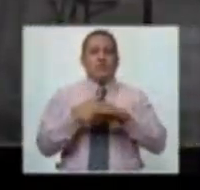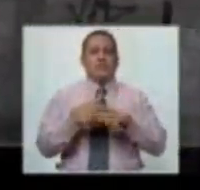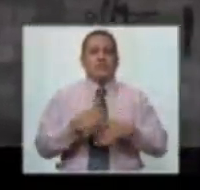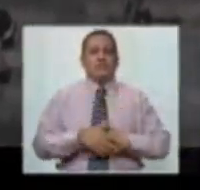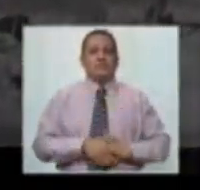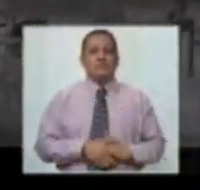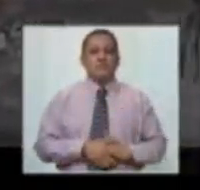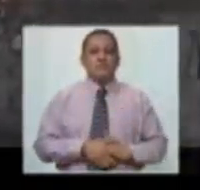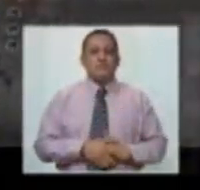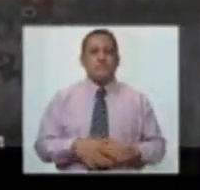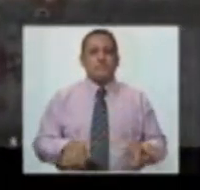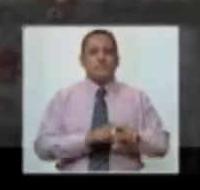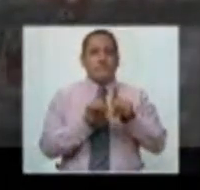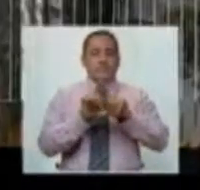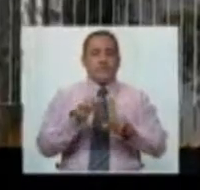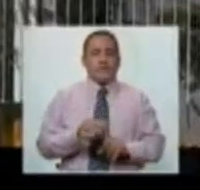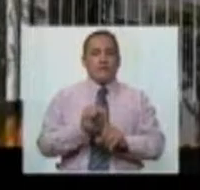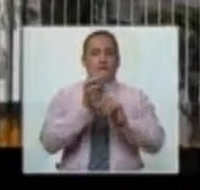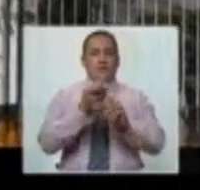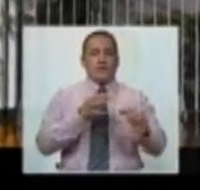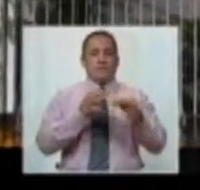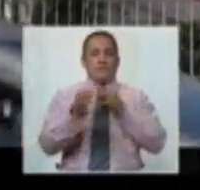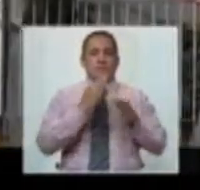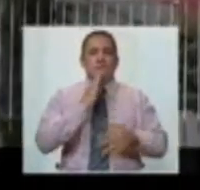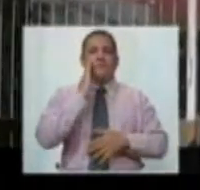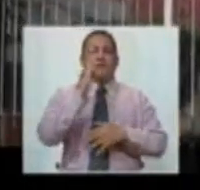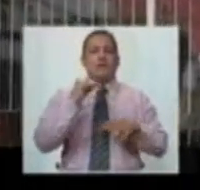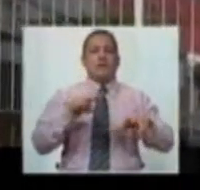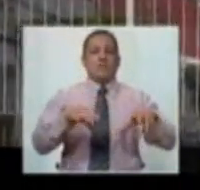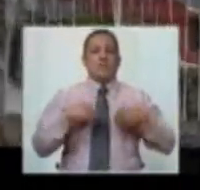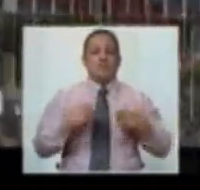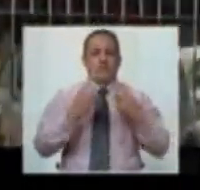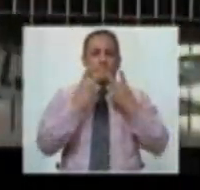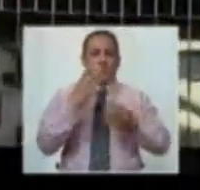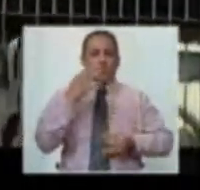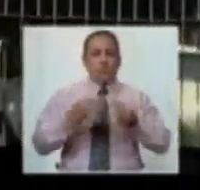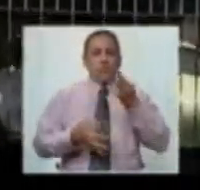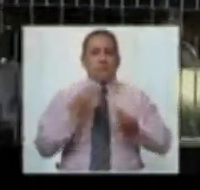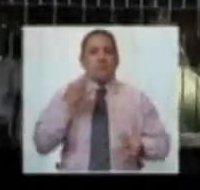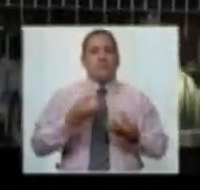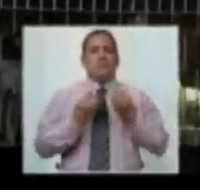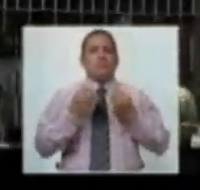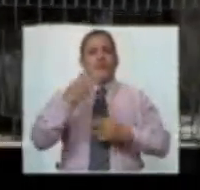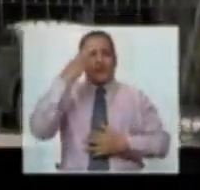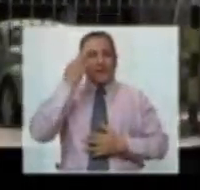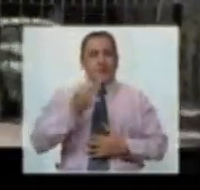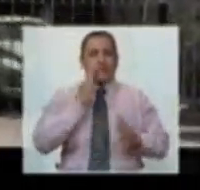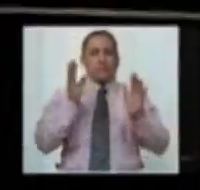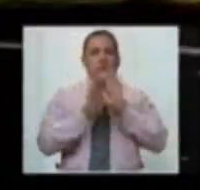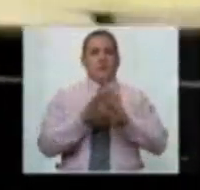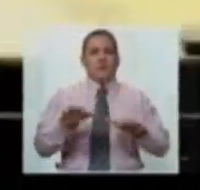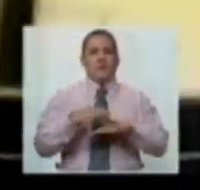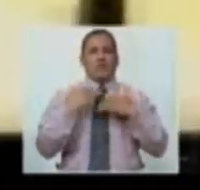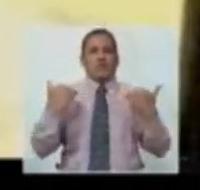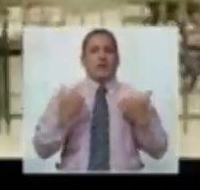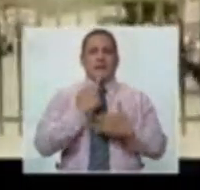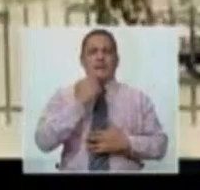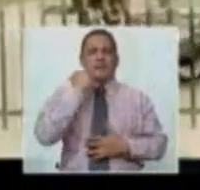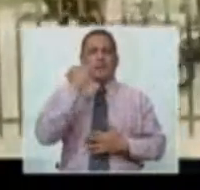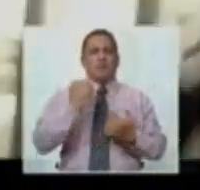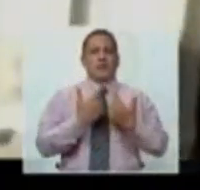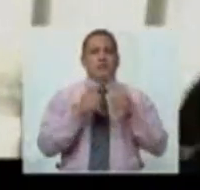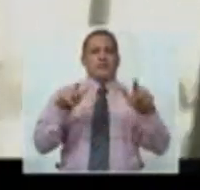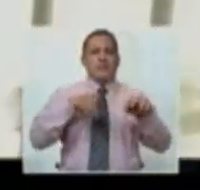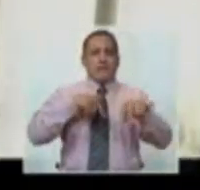restricciones. Pero en este caso en particular decidió declarar fundada la demanda por haberse acreditado la afectación del derecho a